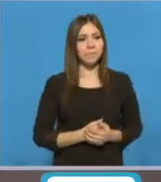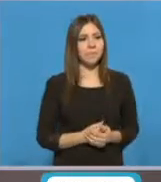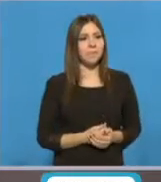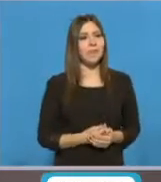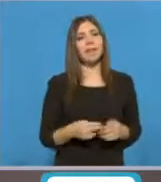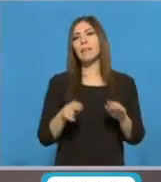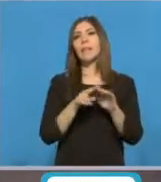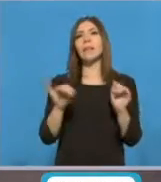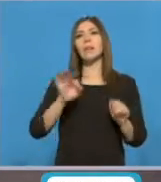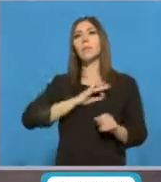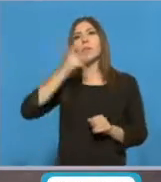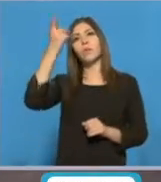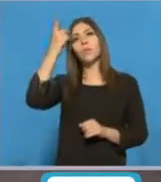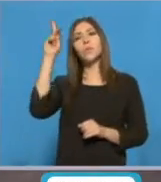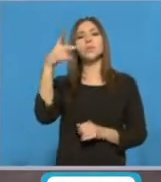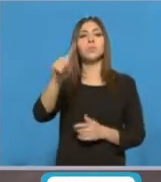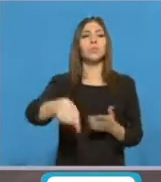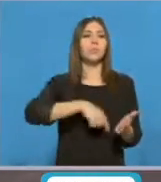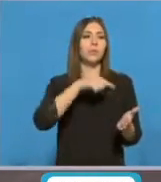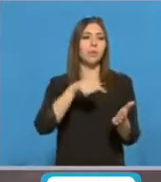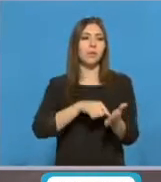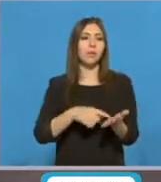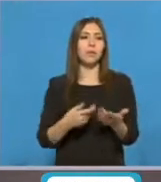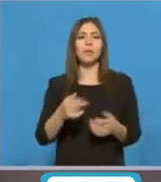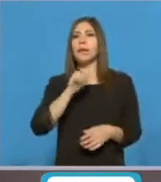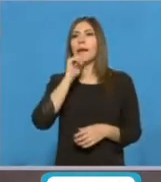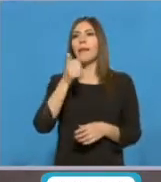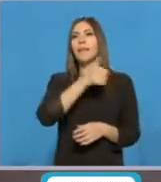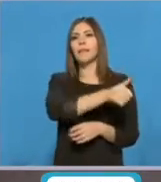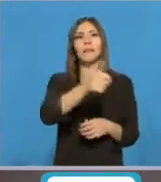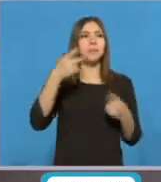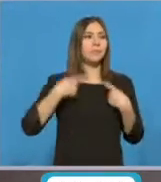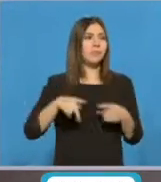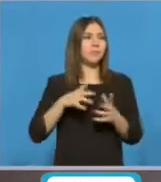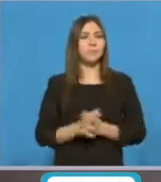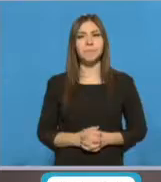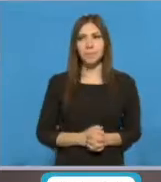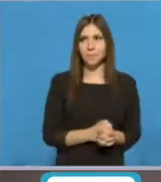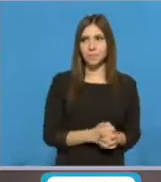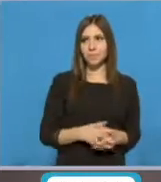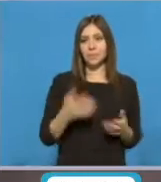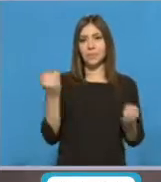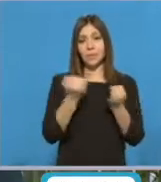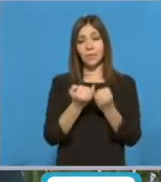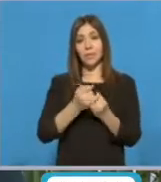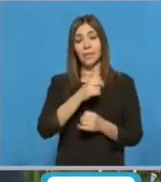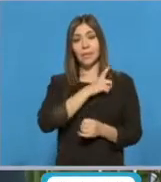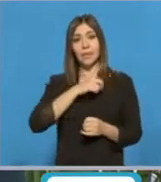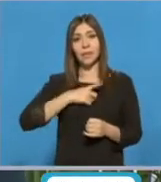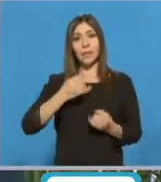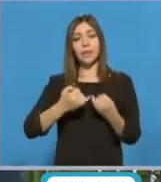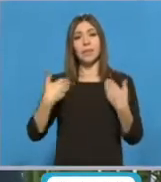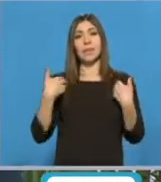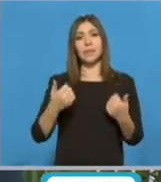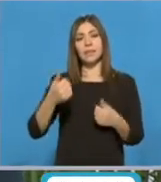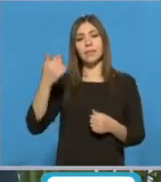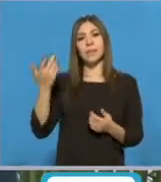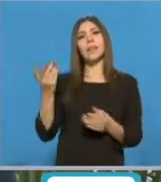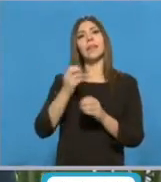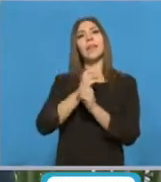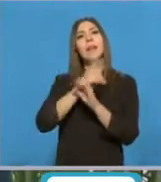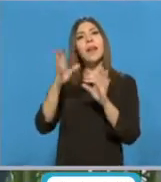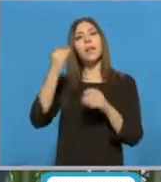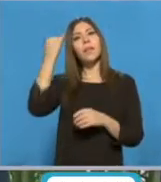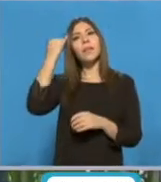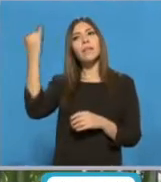puede apropiarse ni de nuestro espacio, ni de la capacidad de asombro que tenemos Así hoy es. para Claro. disfrutar. Exactamente, y también Gracias, tener Karen. la idea de que, pues,